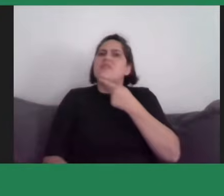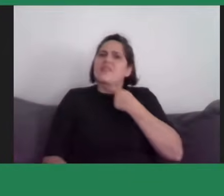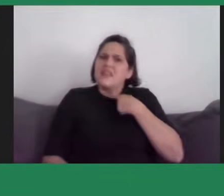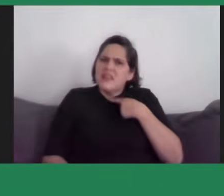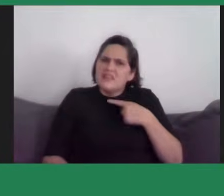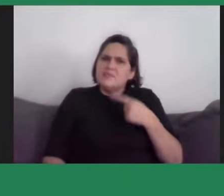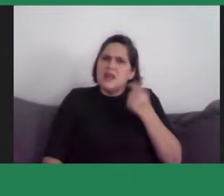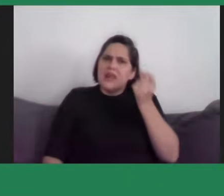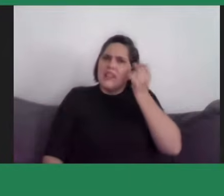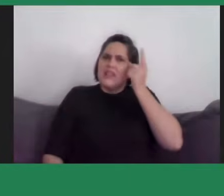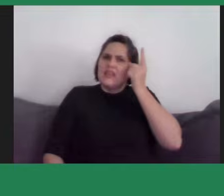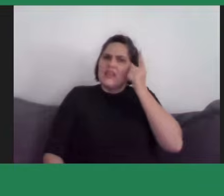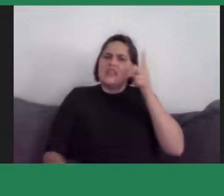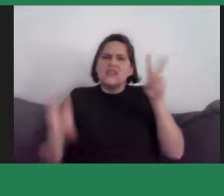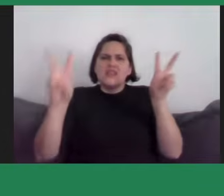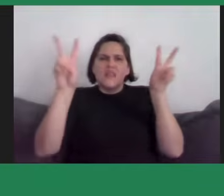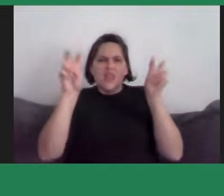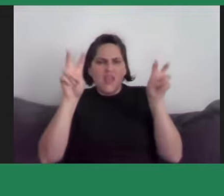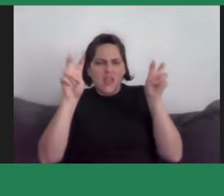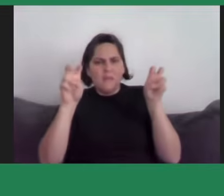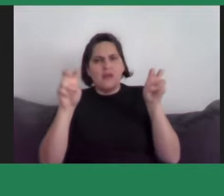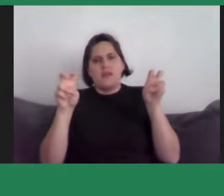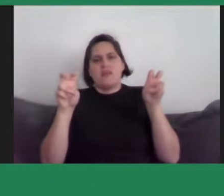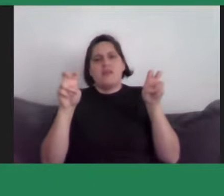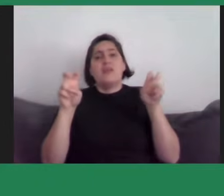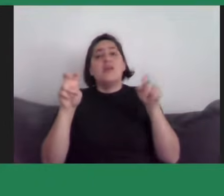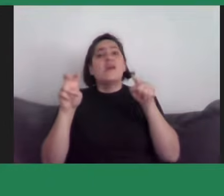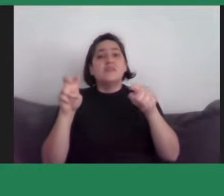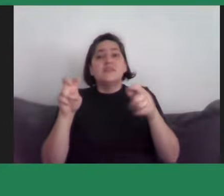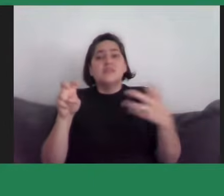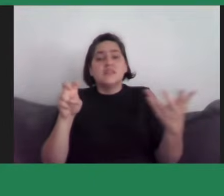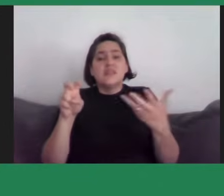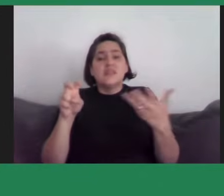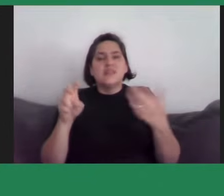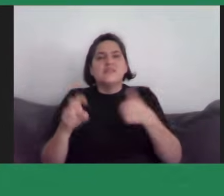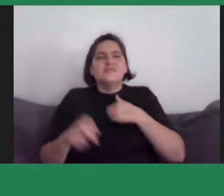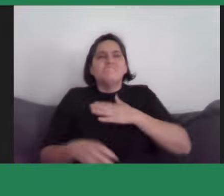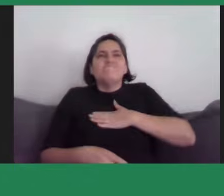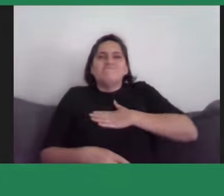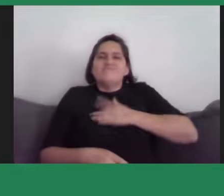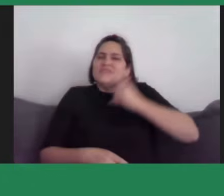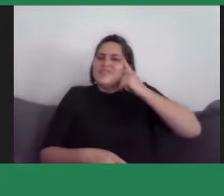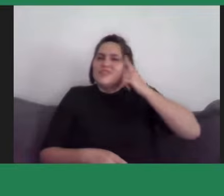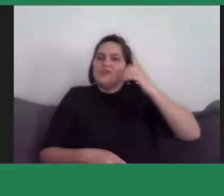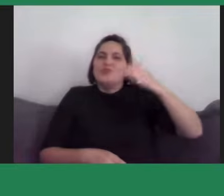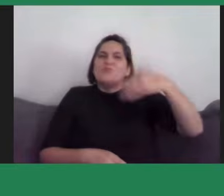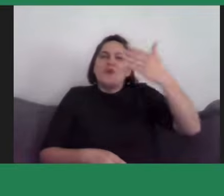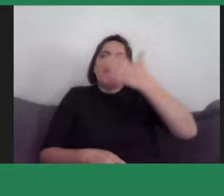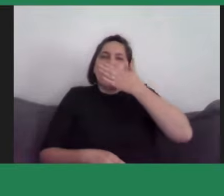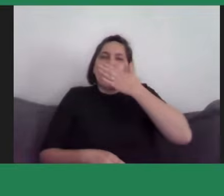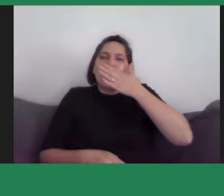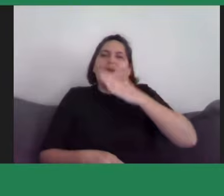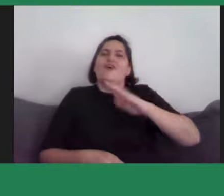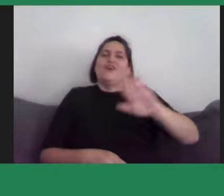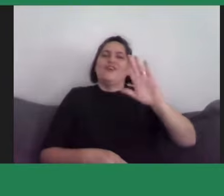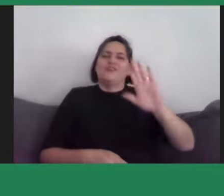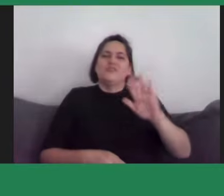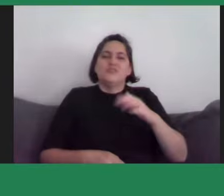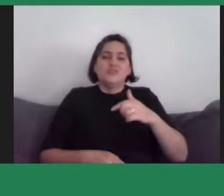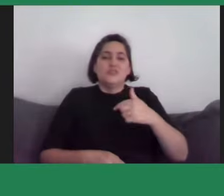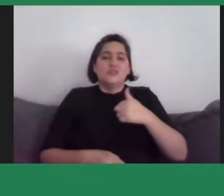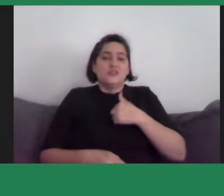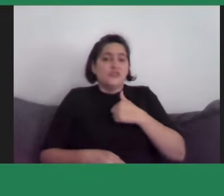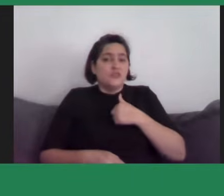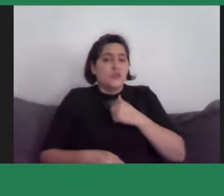en el tema, lo cual significa que nos da esperanza de un mundo mejor. No tengo conflicto de interés relacionado